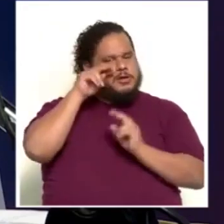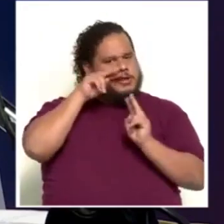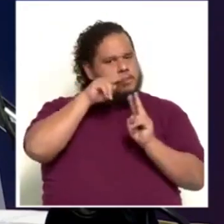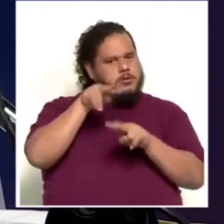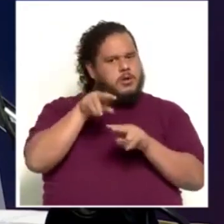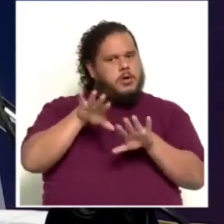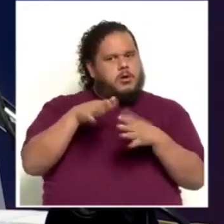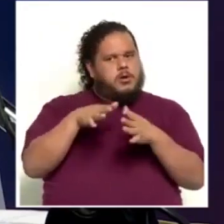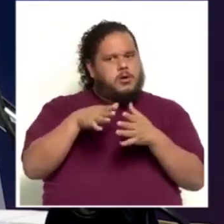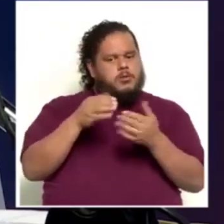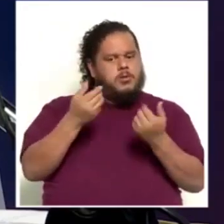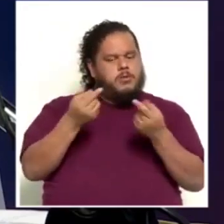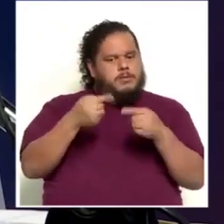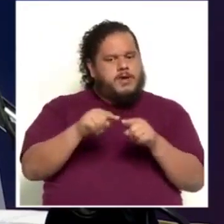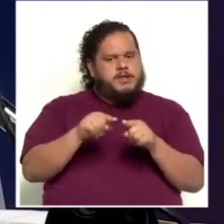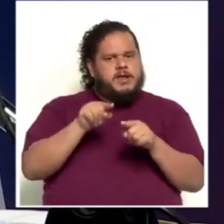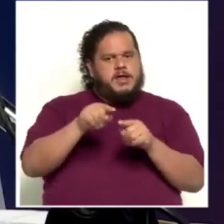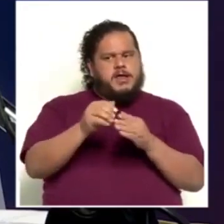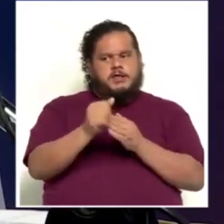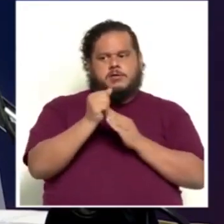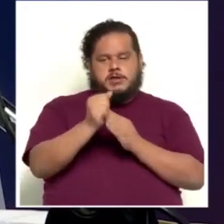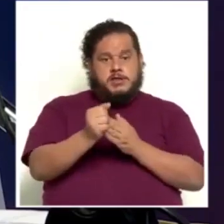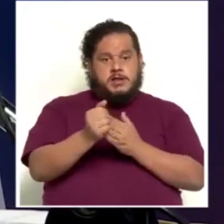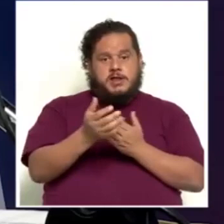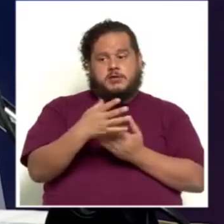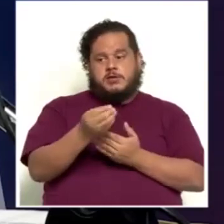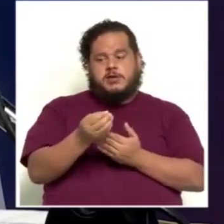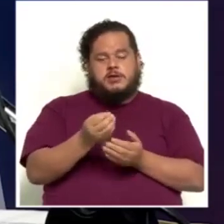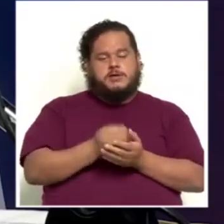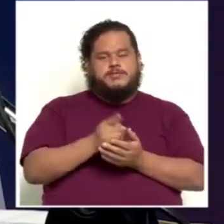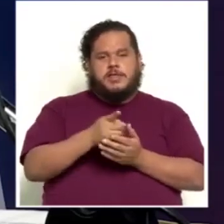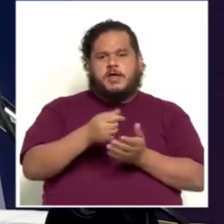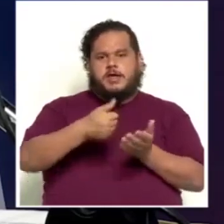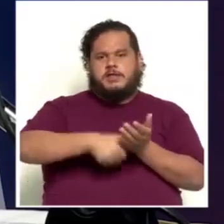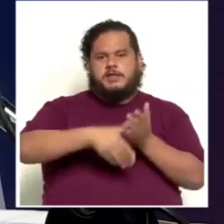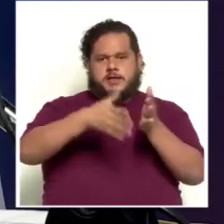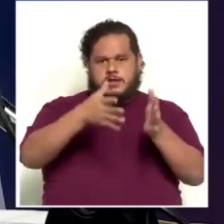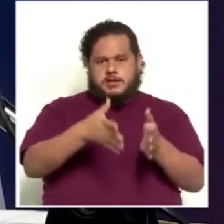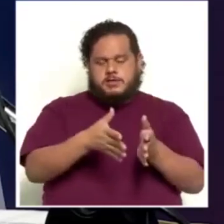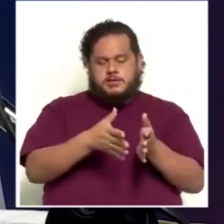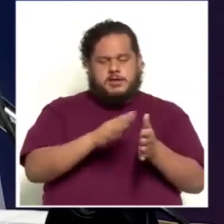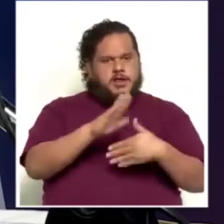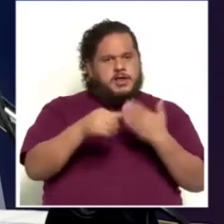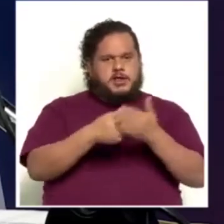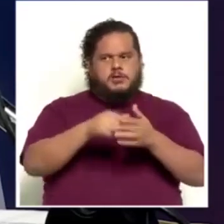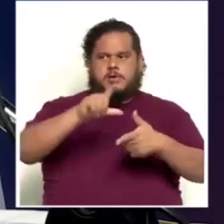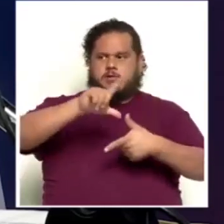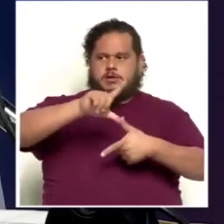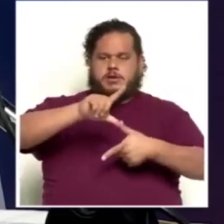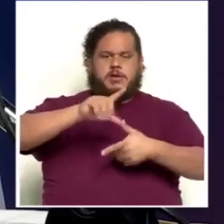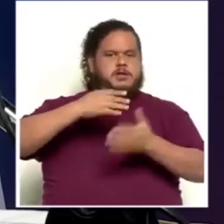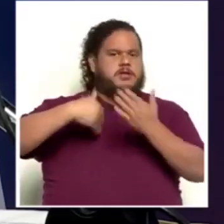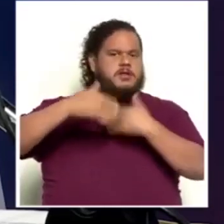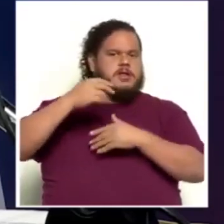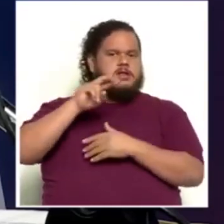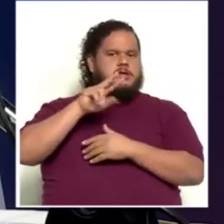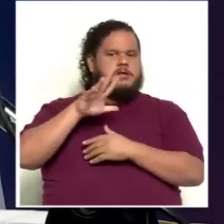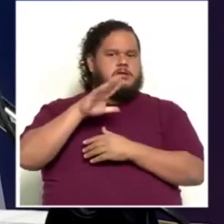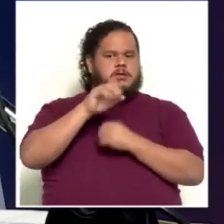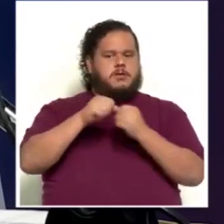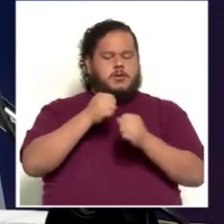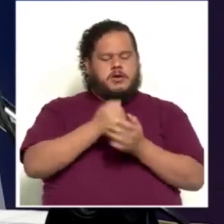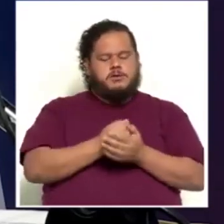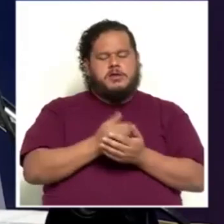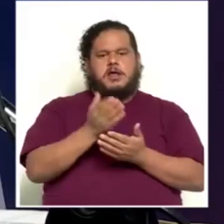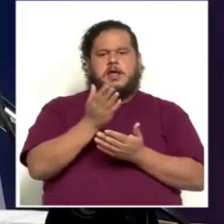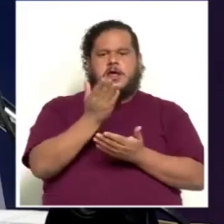se dan estos liderazgos y estos candidaturas en toda América Latina, por lo menos desde hace 25 años. Y